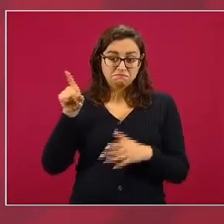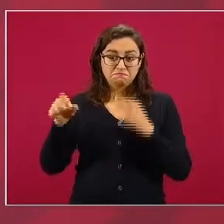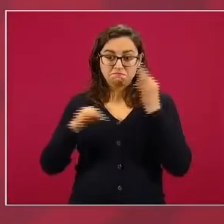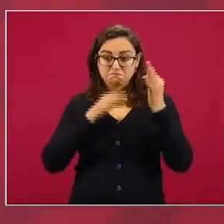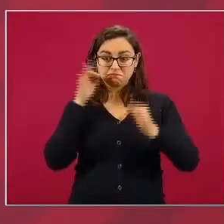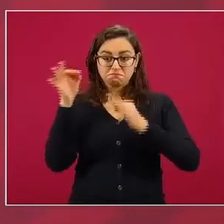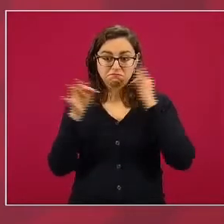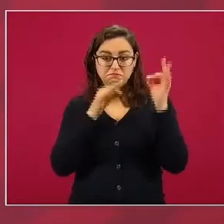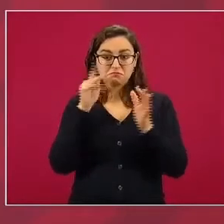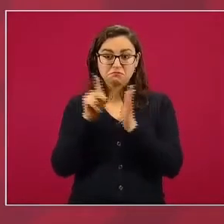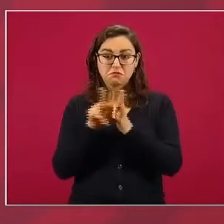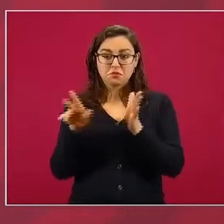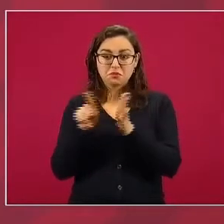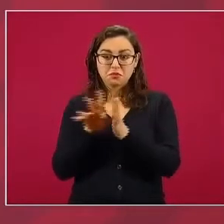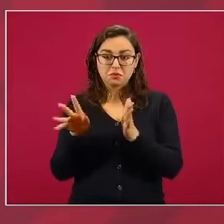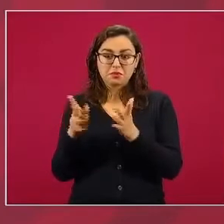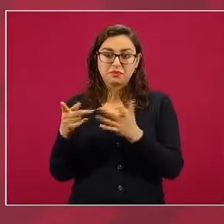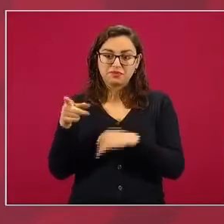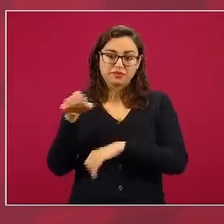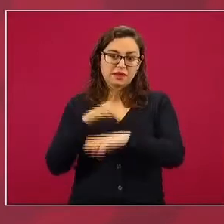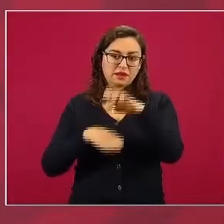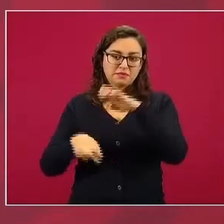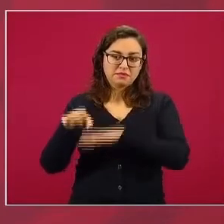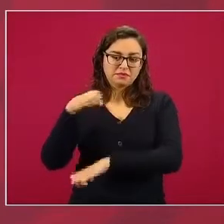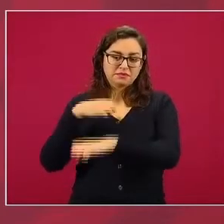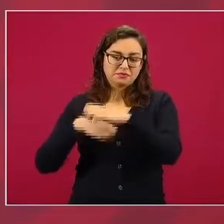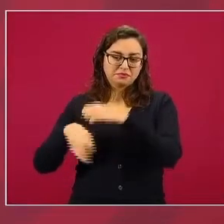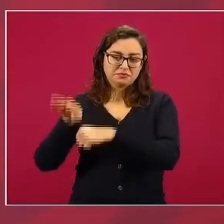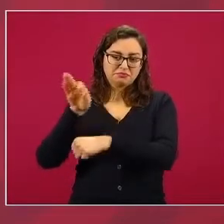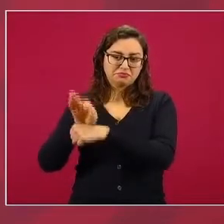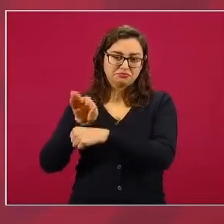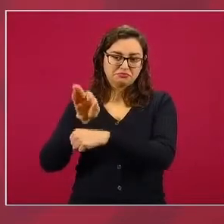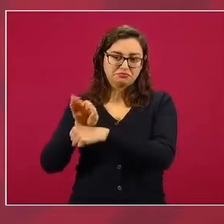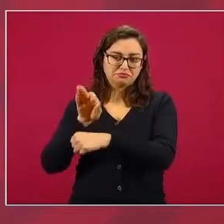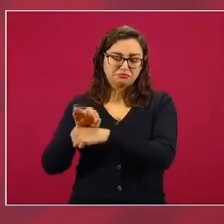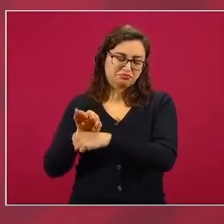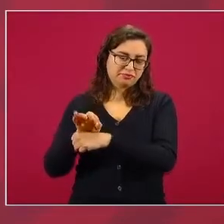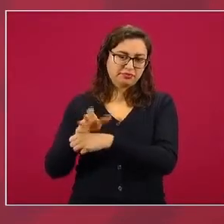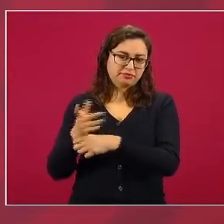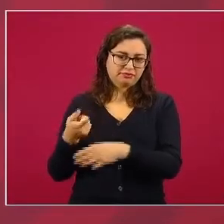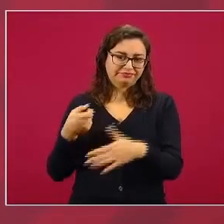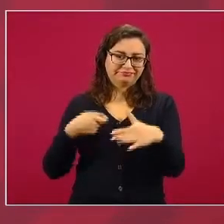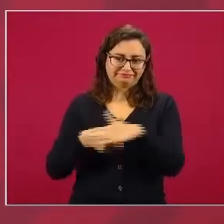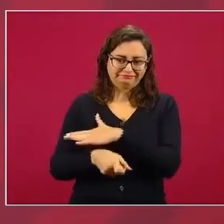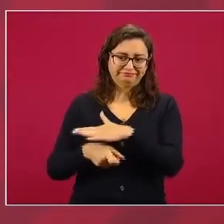proteger a las empresas españolas que recibieron un trato